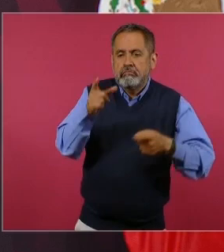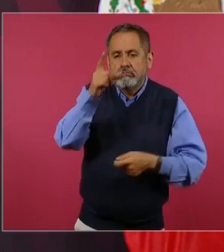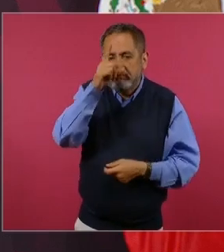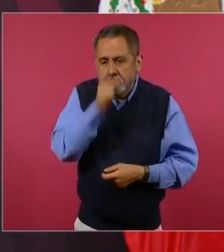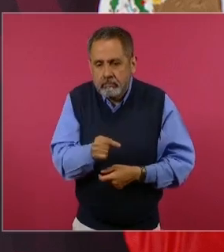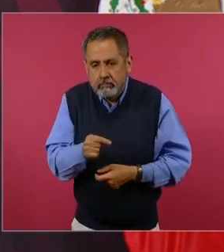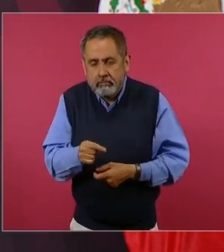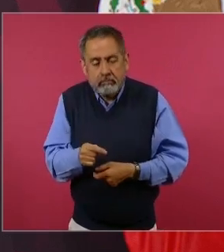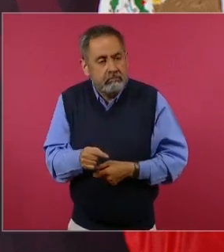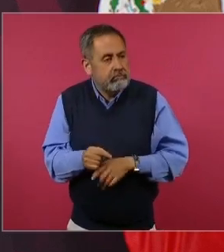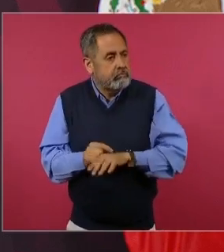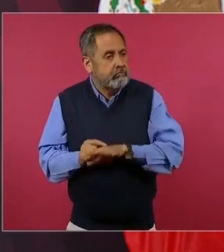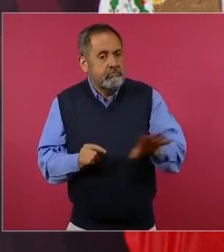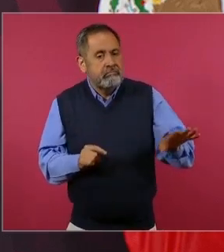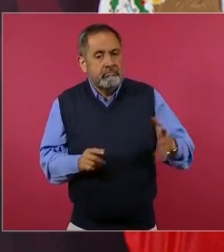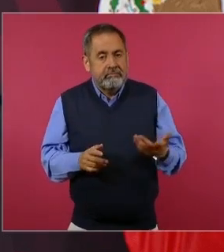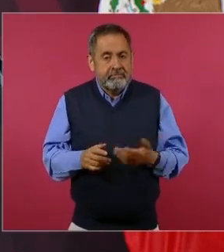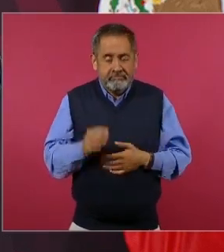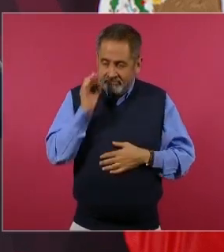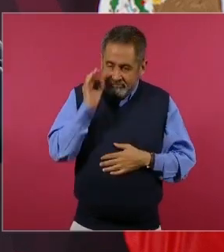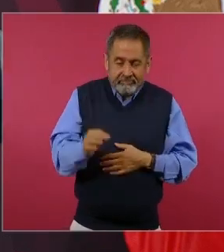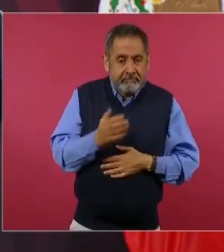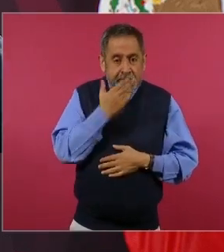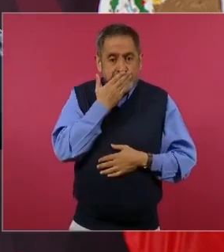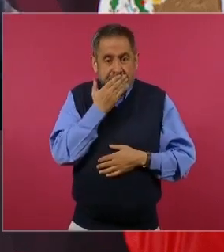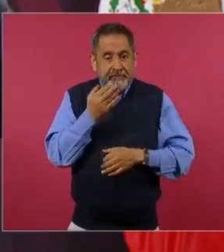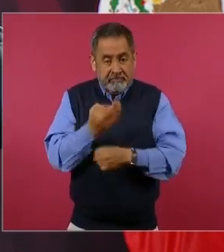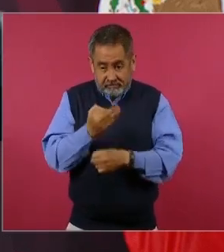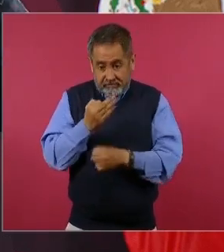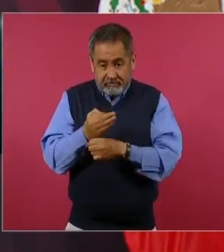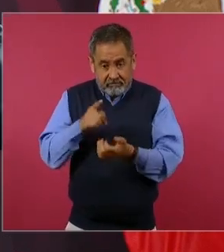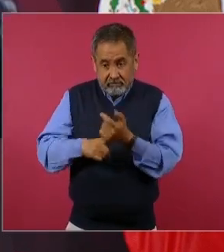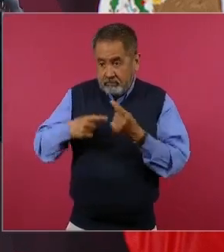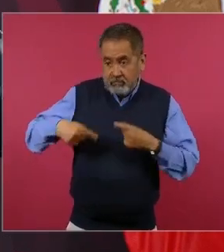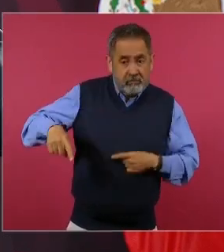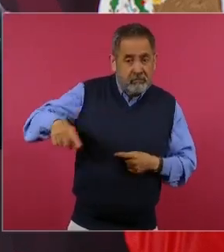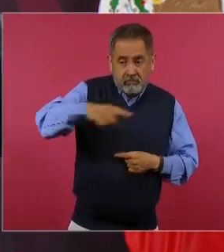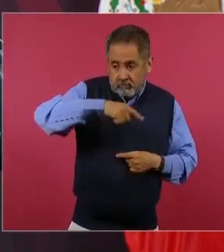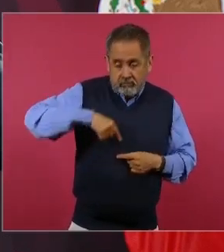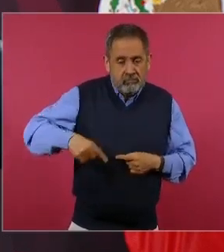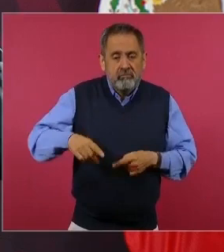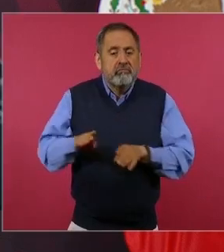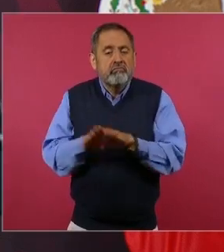en nuestro tiempo. ¿Y cómo estamos ahora viviendo